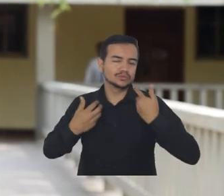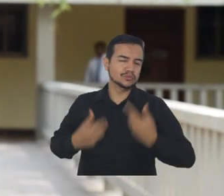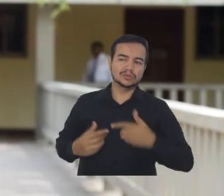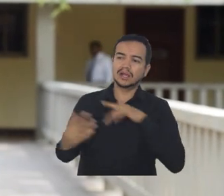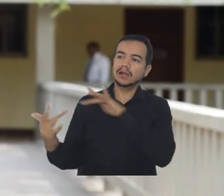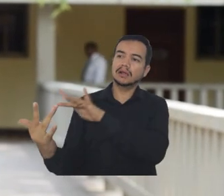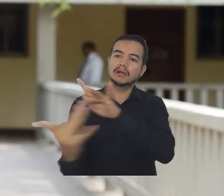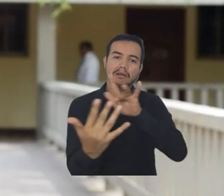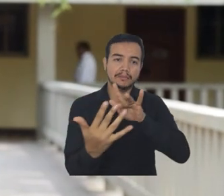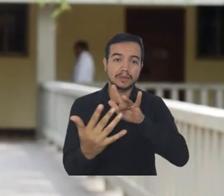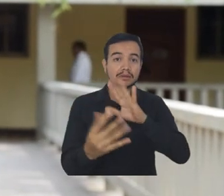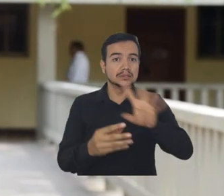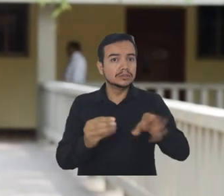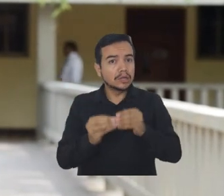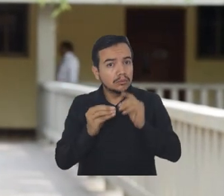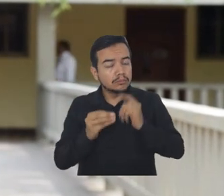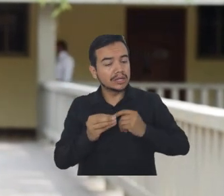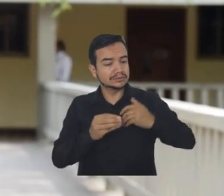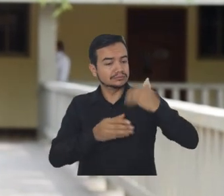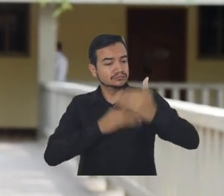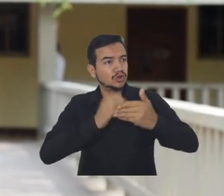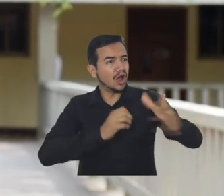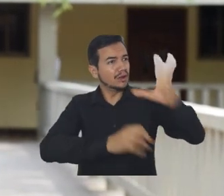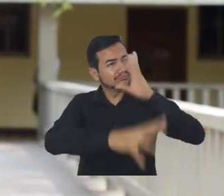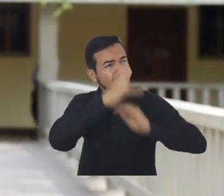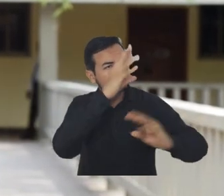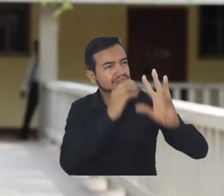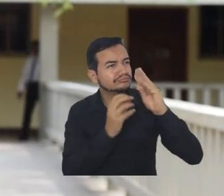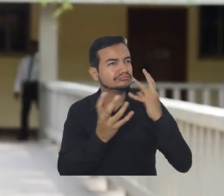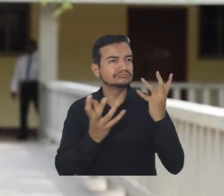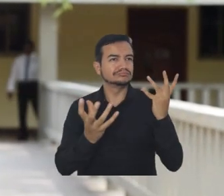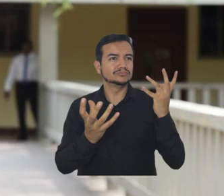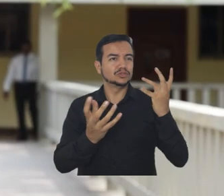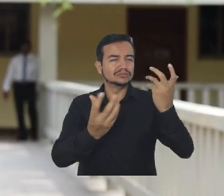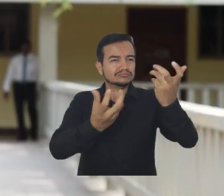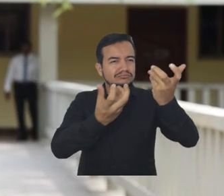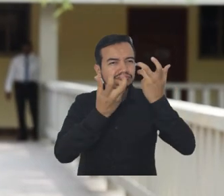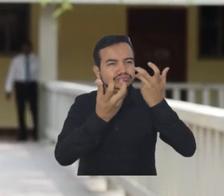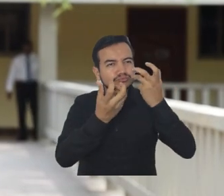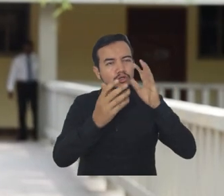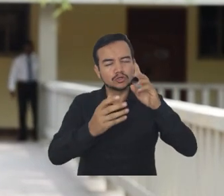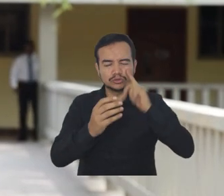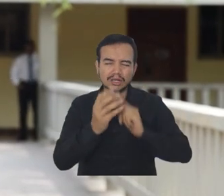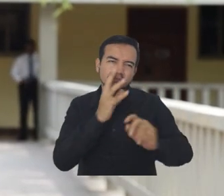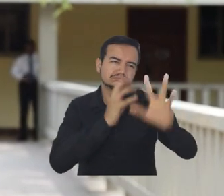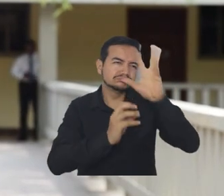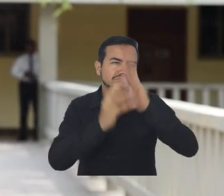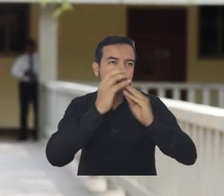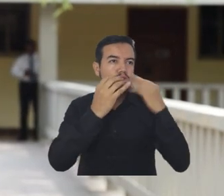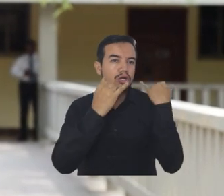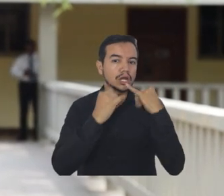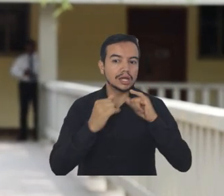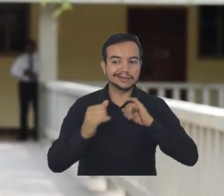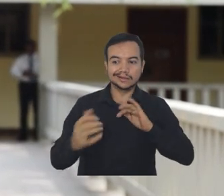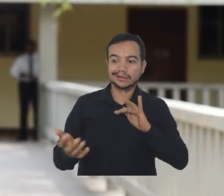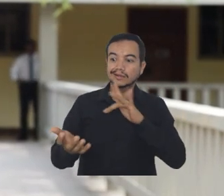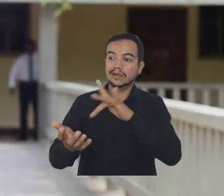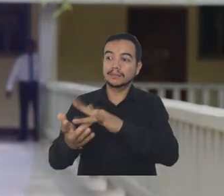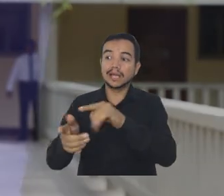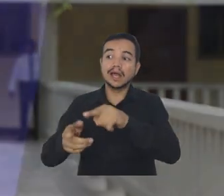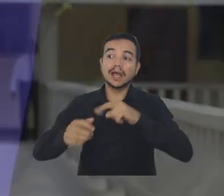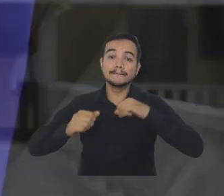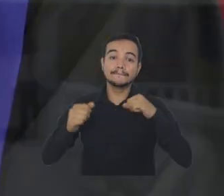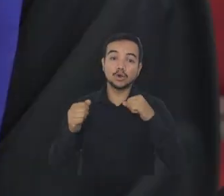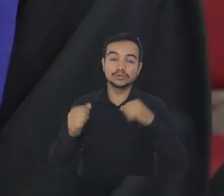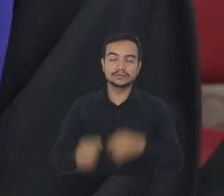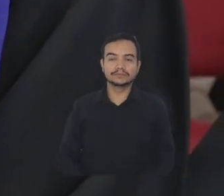inclusive todos esos procesos de aprendizaje, todas las enseñanzas de la universidad, hoy en día los estoy aplicando